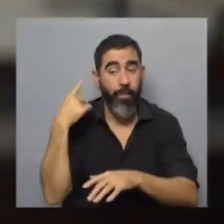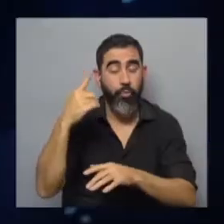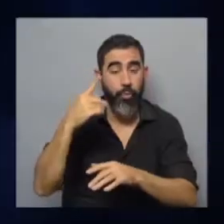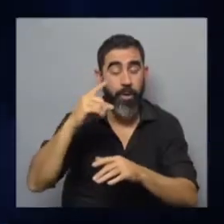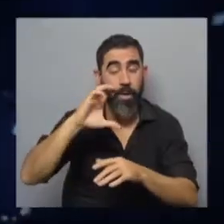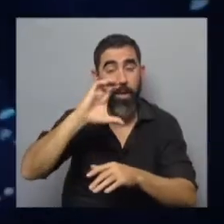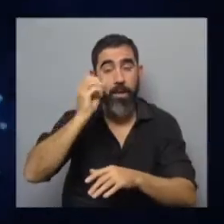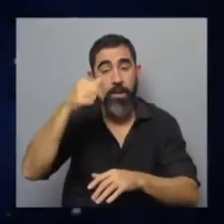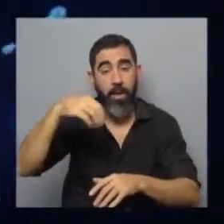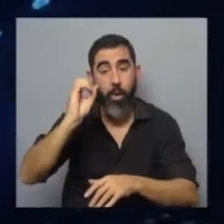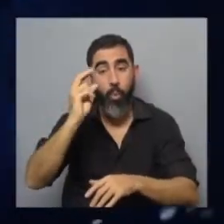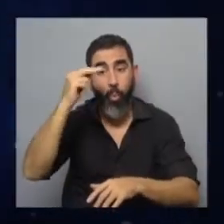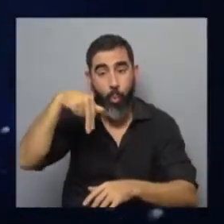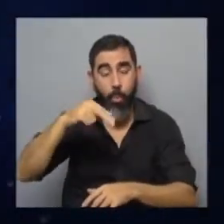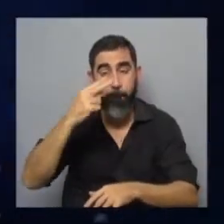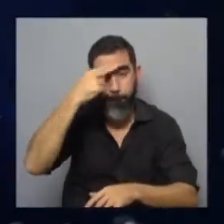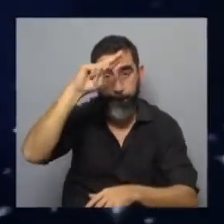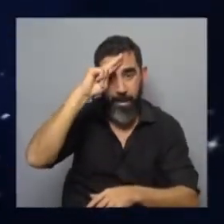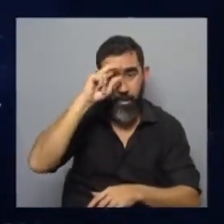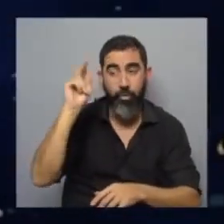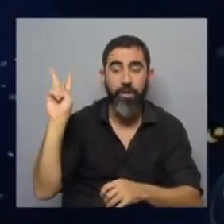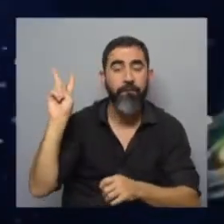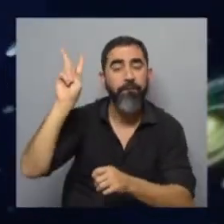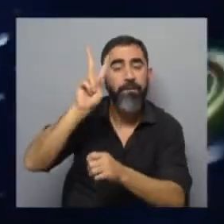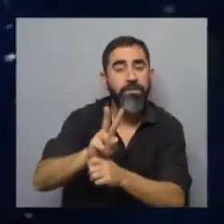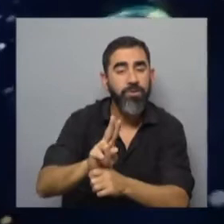Cancún. Bueno, Milagros estuvo aquí